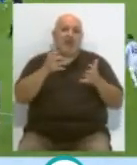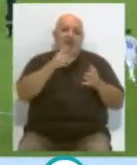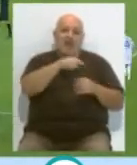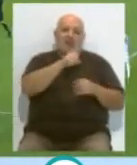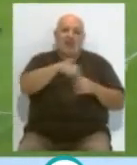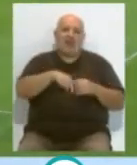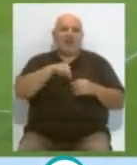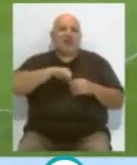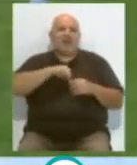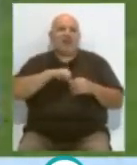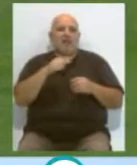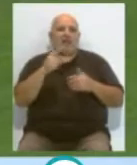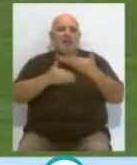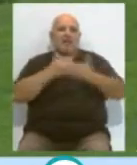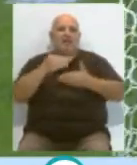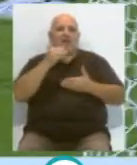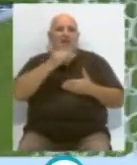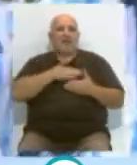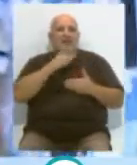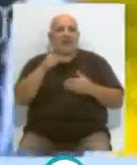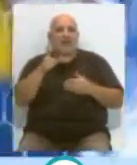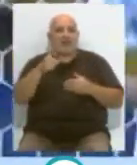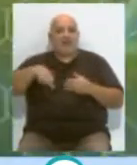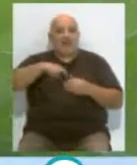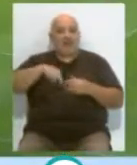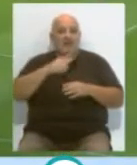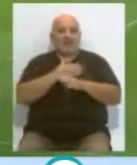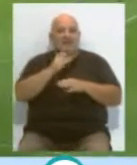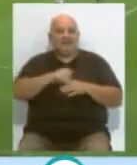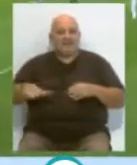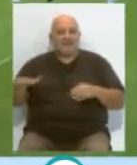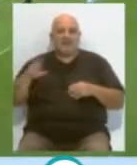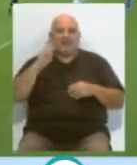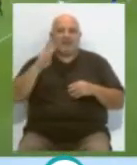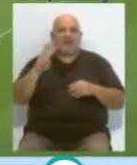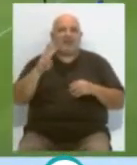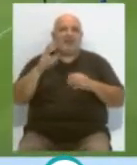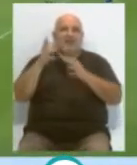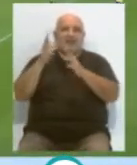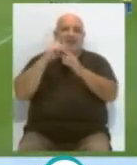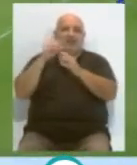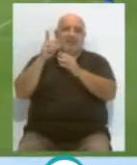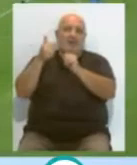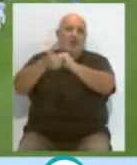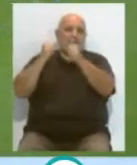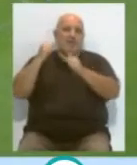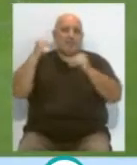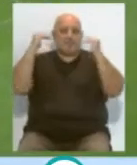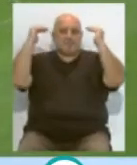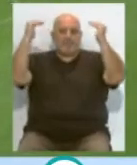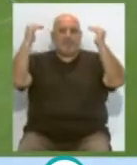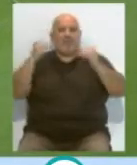ganado, esas lecciones de vida, pero claro, los chicos ven el reflejo en los mayores. Por eso es